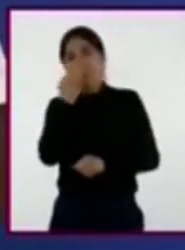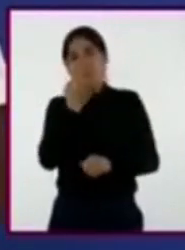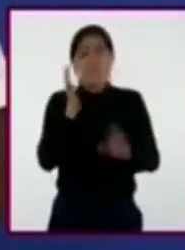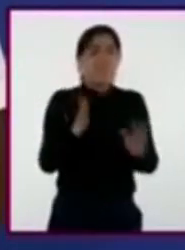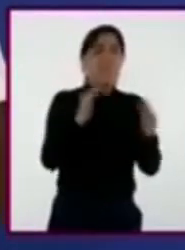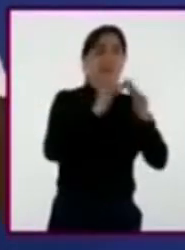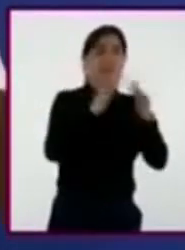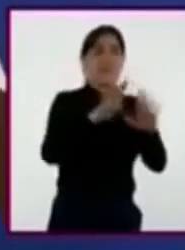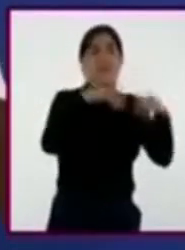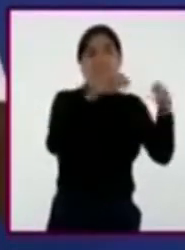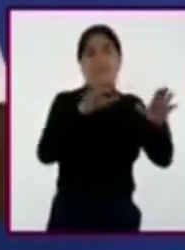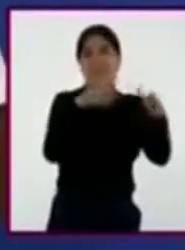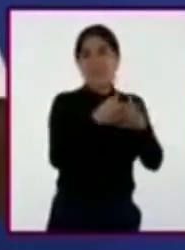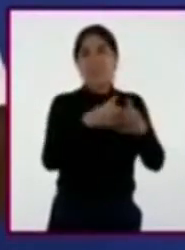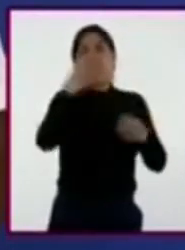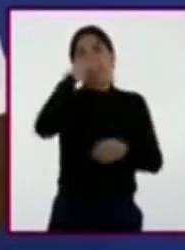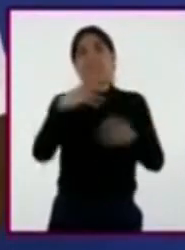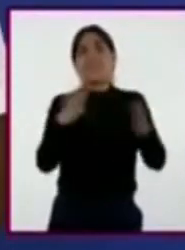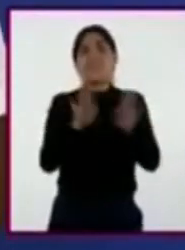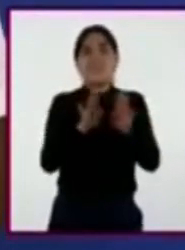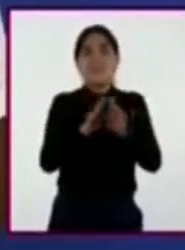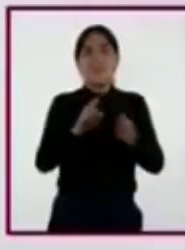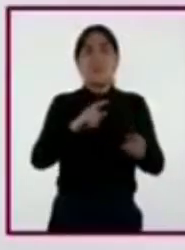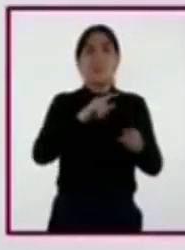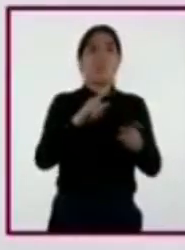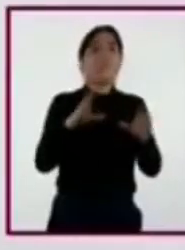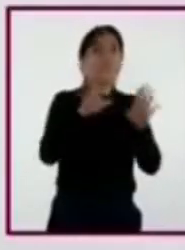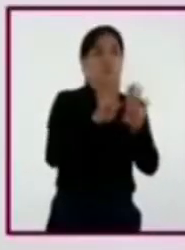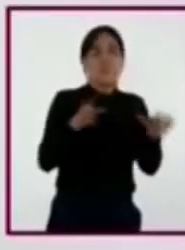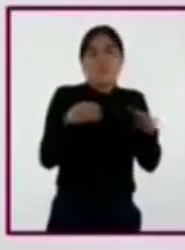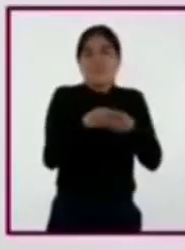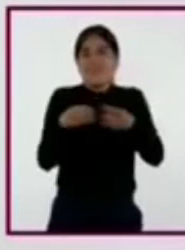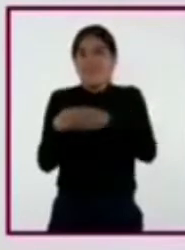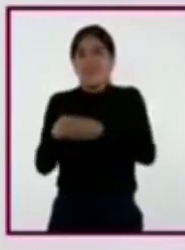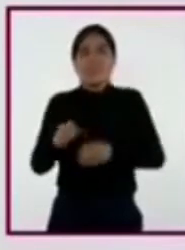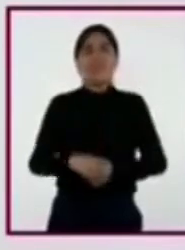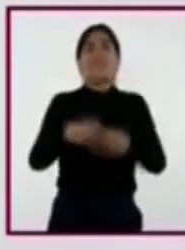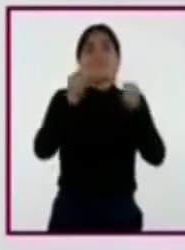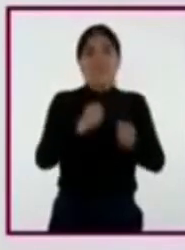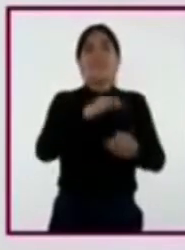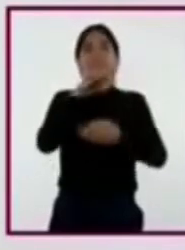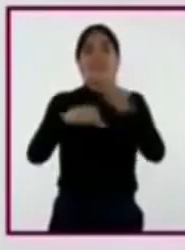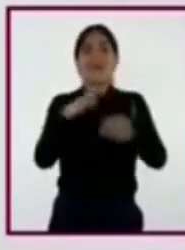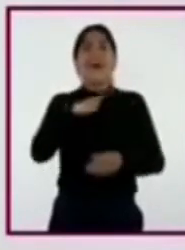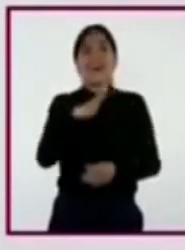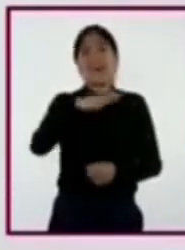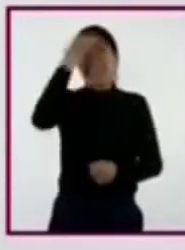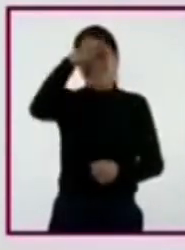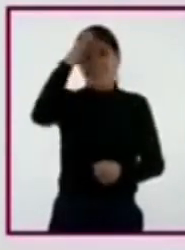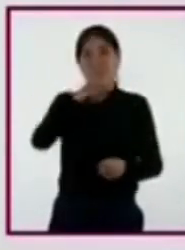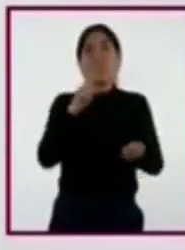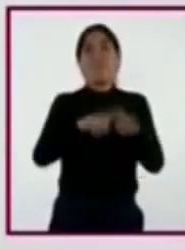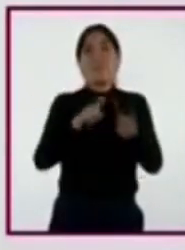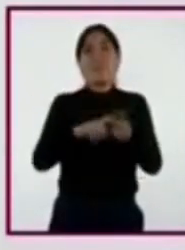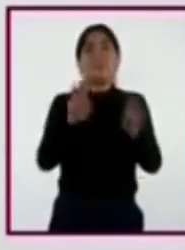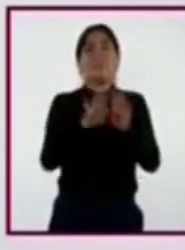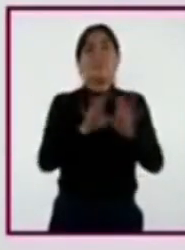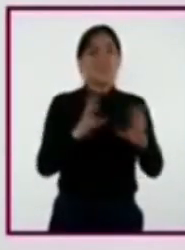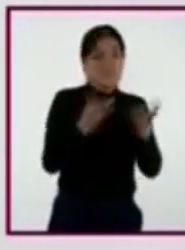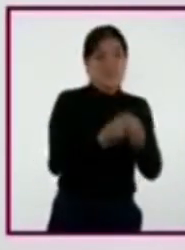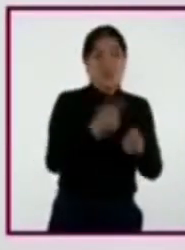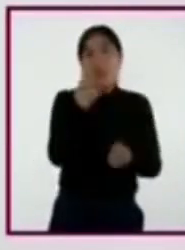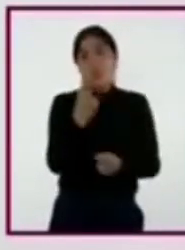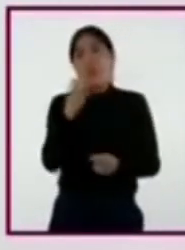comunidad, para hacer algo en conjunto o en colectivo? Seguramente todos tenemos alguna experiencia donde nos juntamos con una o